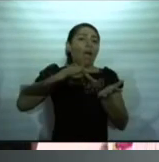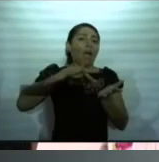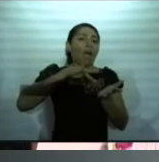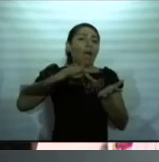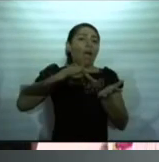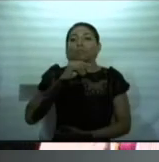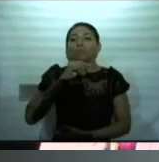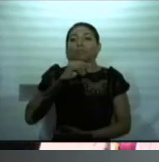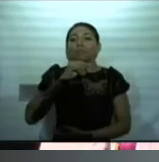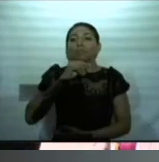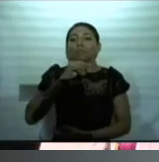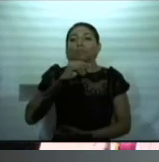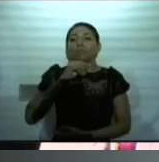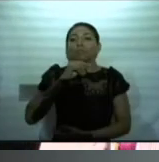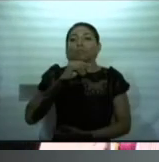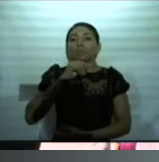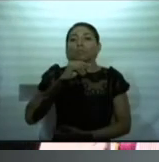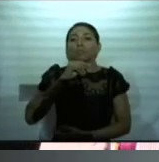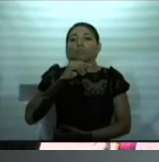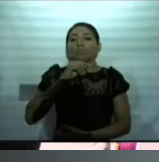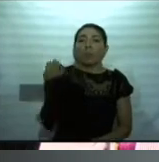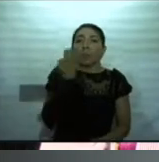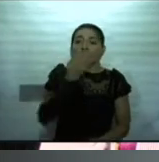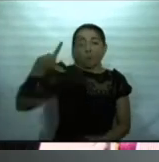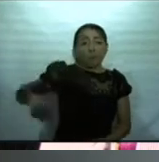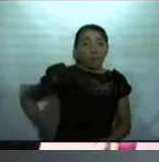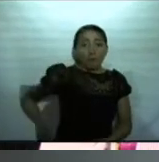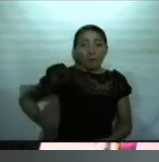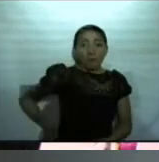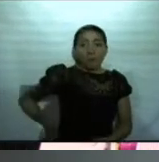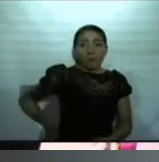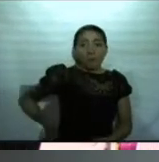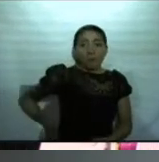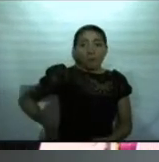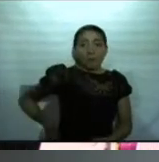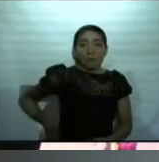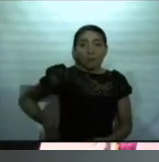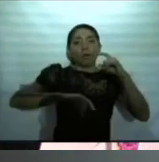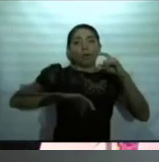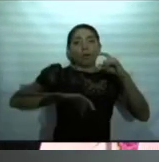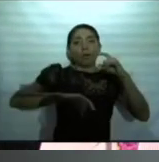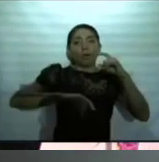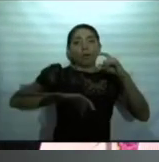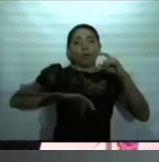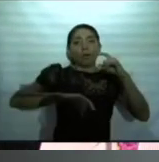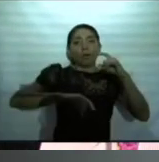y niñas que van a escuela pública de Oaxaca y de todo el país.